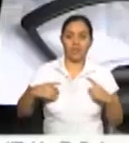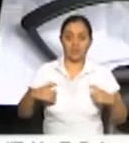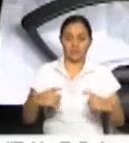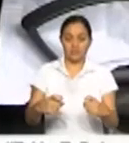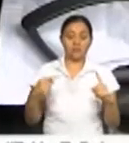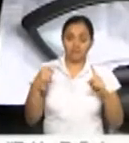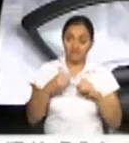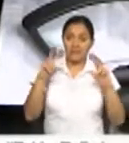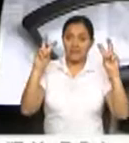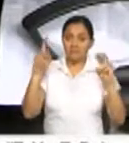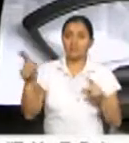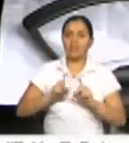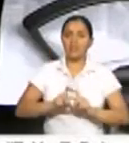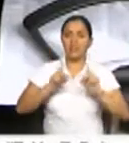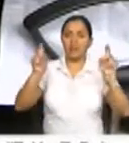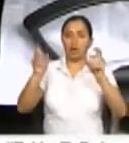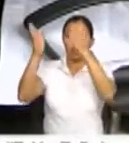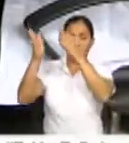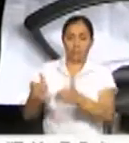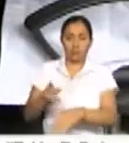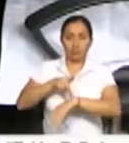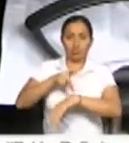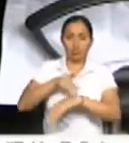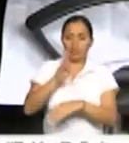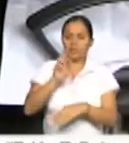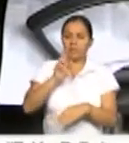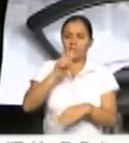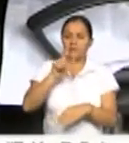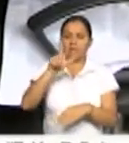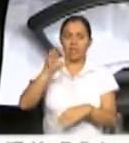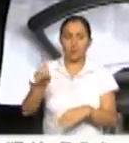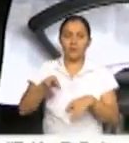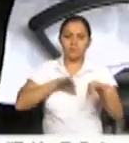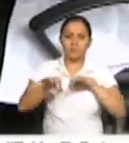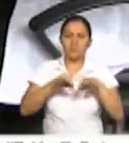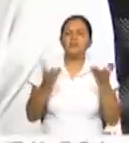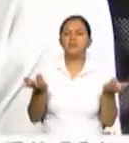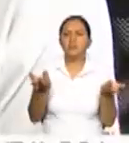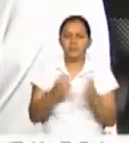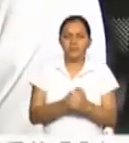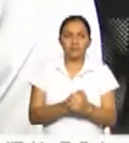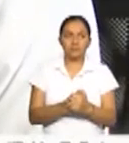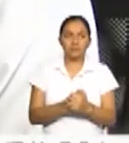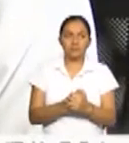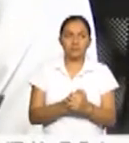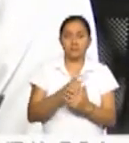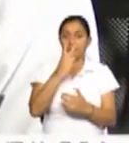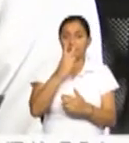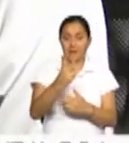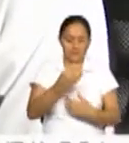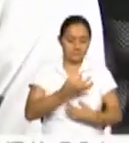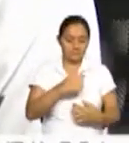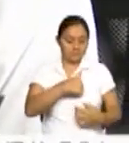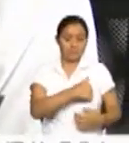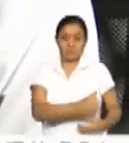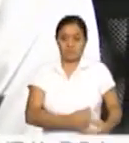temática, conversamos con el ginecólogo Patricio Barzallo, quien explica en qué consiste esta patología. Una alteración de las células de la